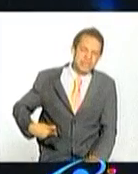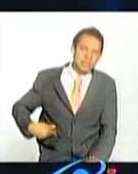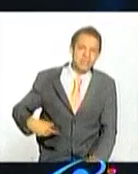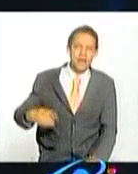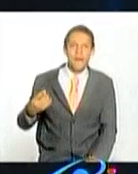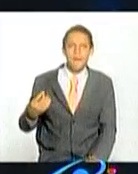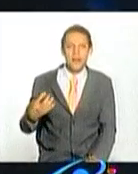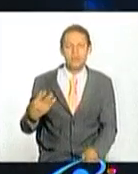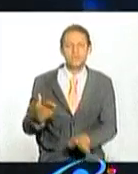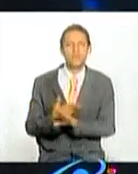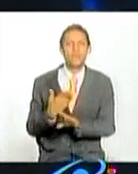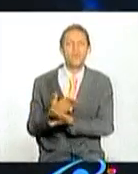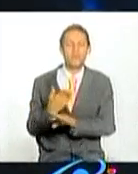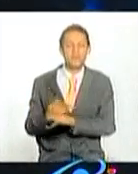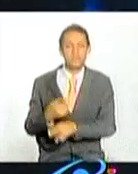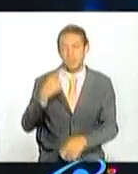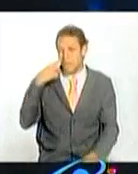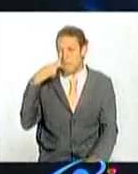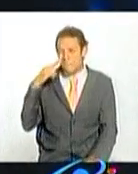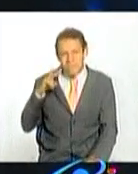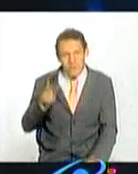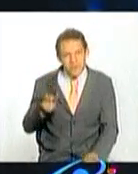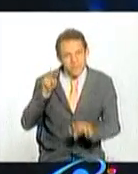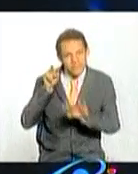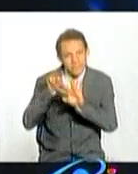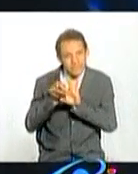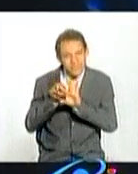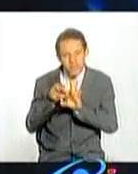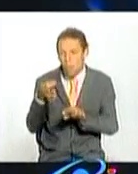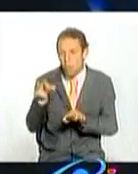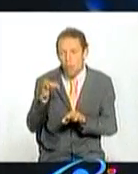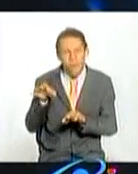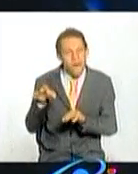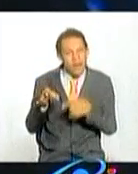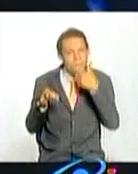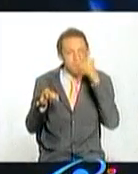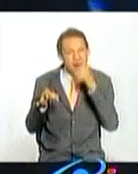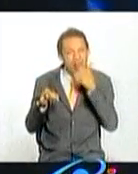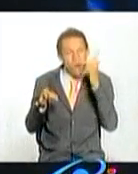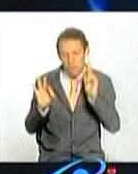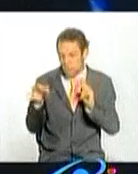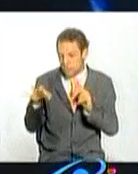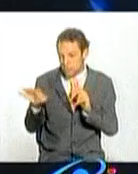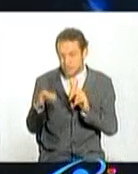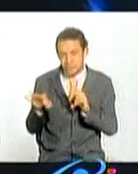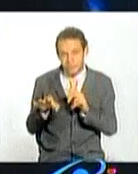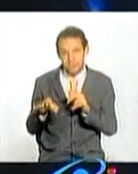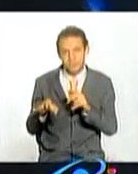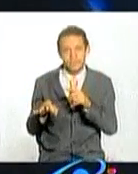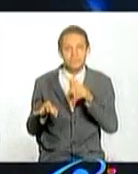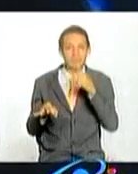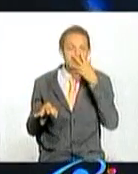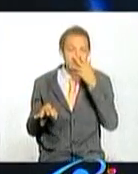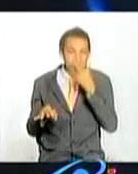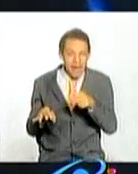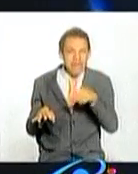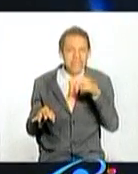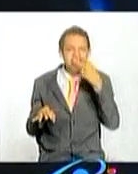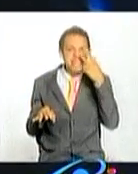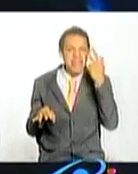biliares los vemos como pequeñas bolitas blancas que hacen una sombra negra posterior